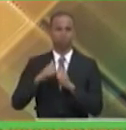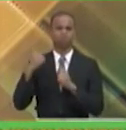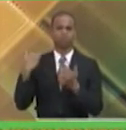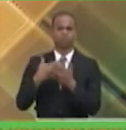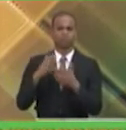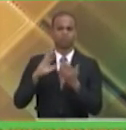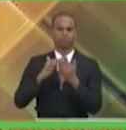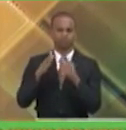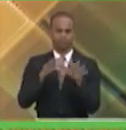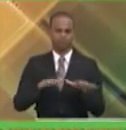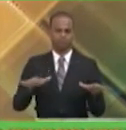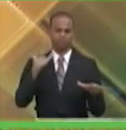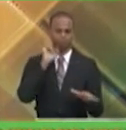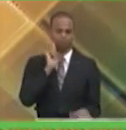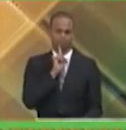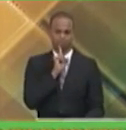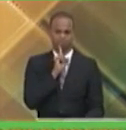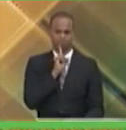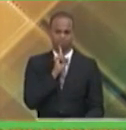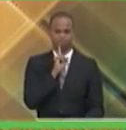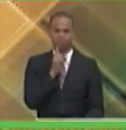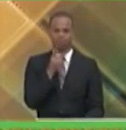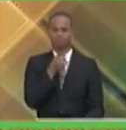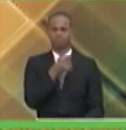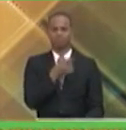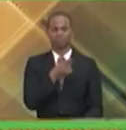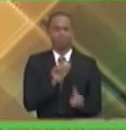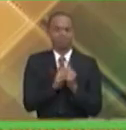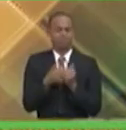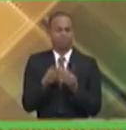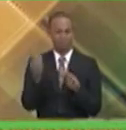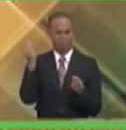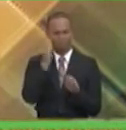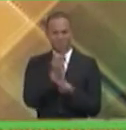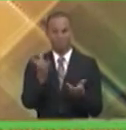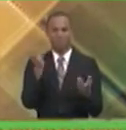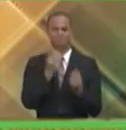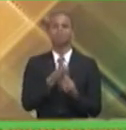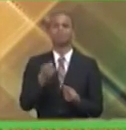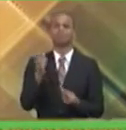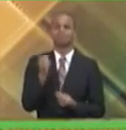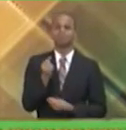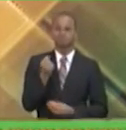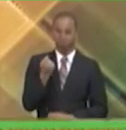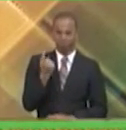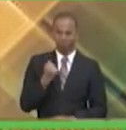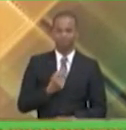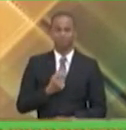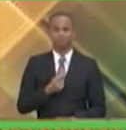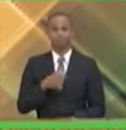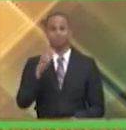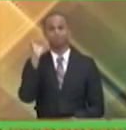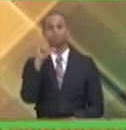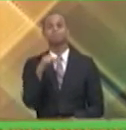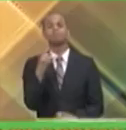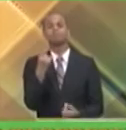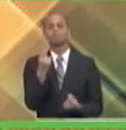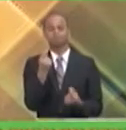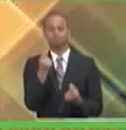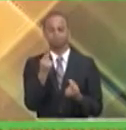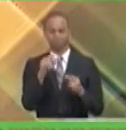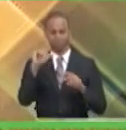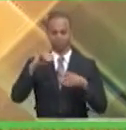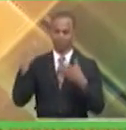sorda, cómo saben ellos, cómo transmitir, ya lo entiendo. Eso es. Sí, entonces, sí, el proyecto...